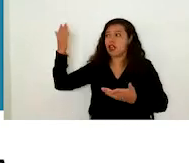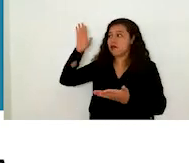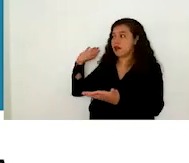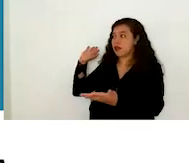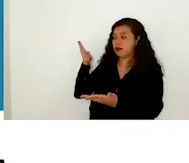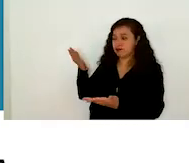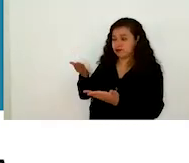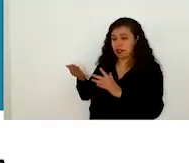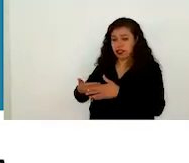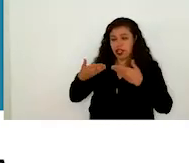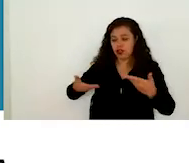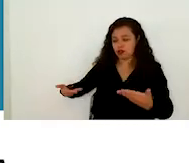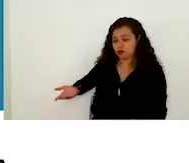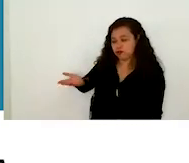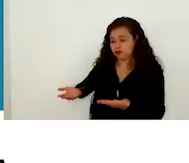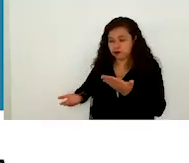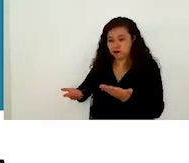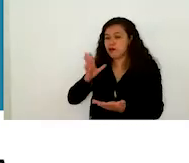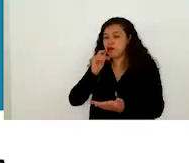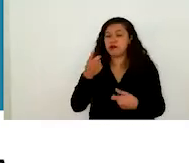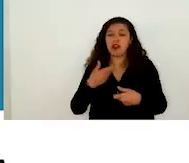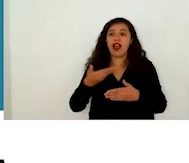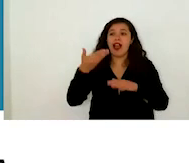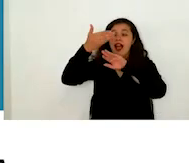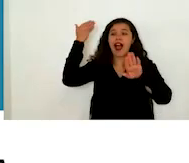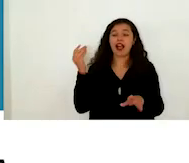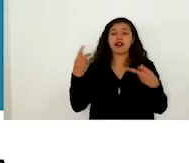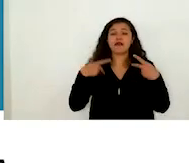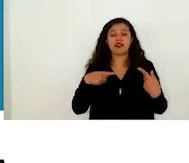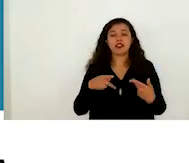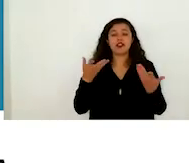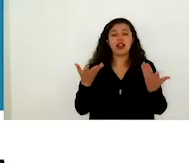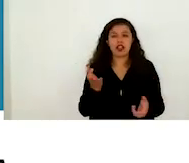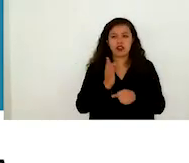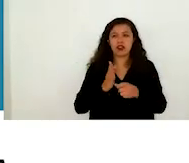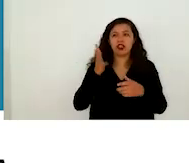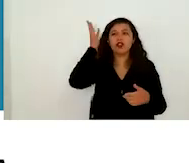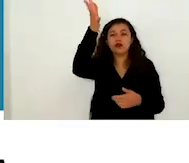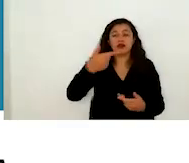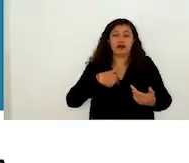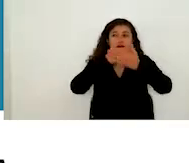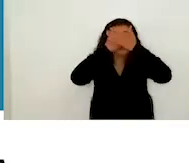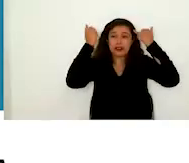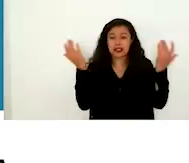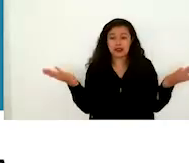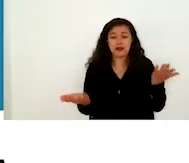presente con quien estuvo con quién estoy y sabe dios con quien estaré en cualquier circunstancia